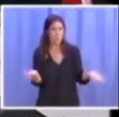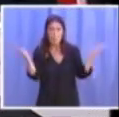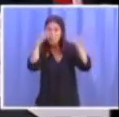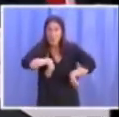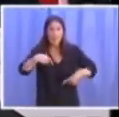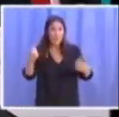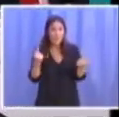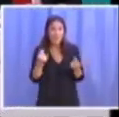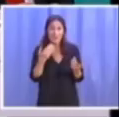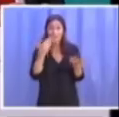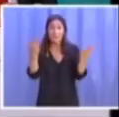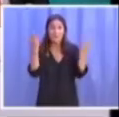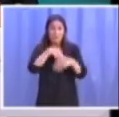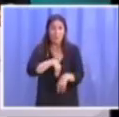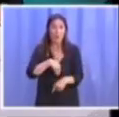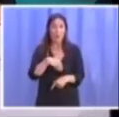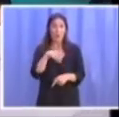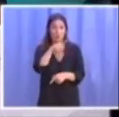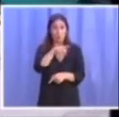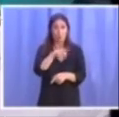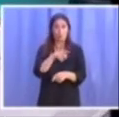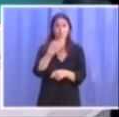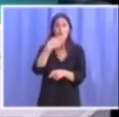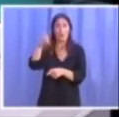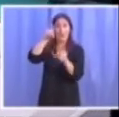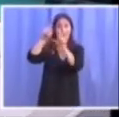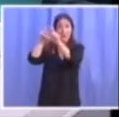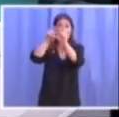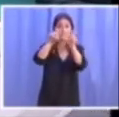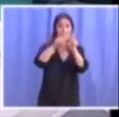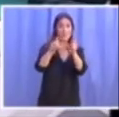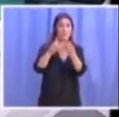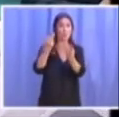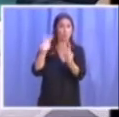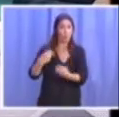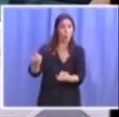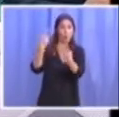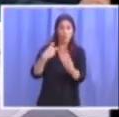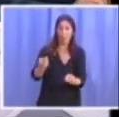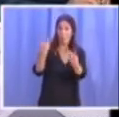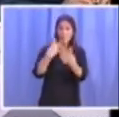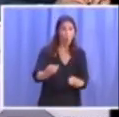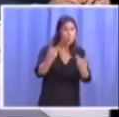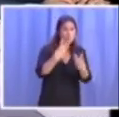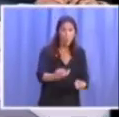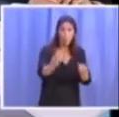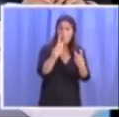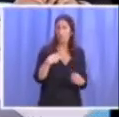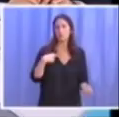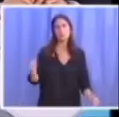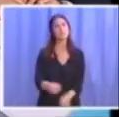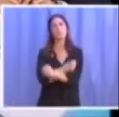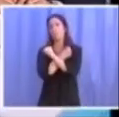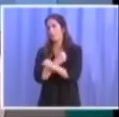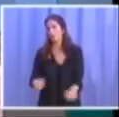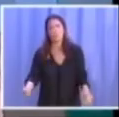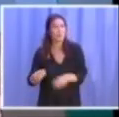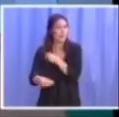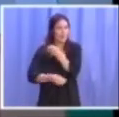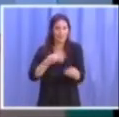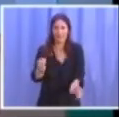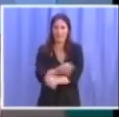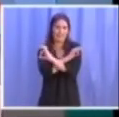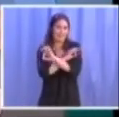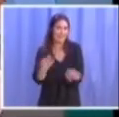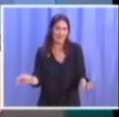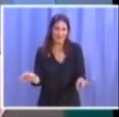y si no se le mete mano a las empresas que se están esquilmando Granada y robando por lo legal, es imposible hacer